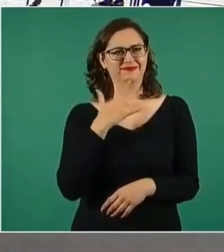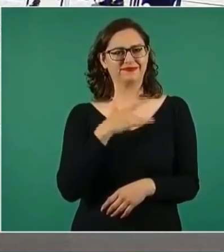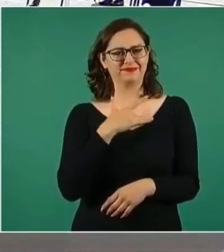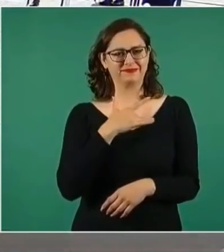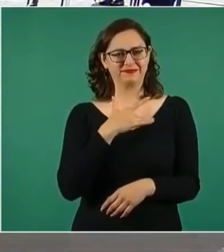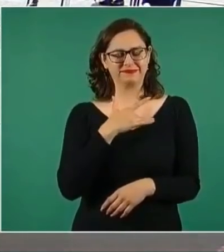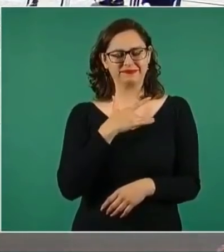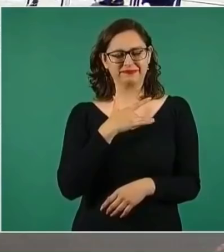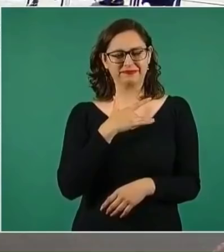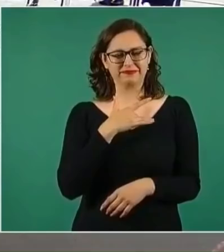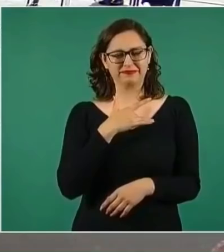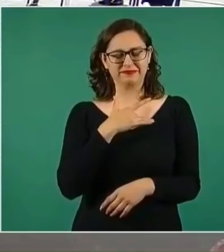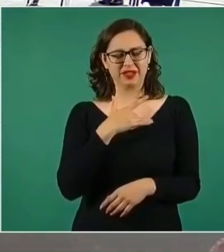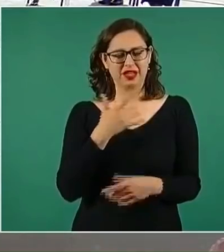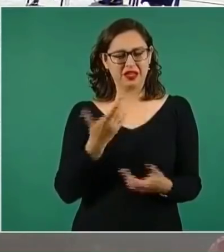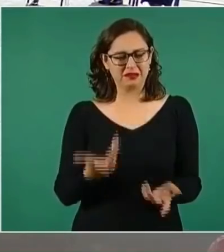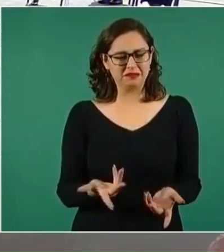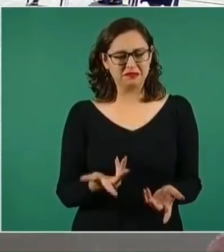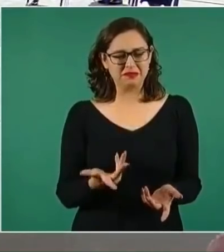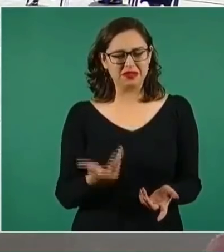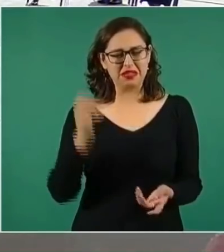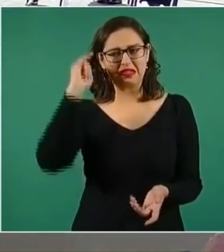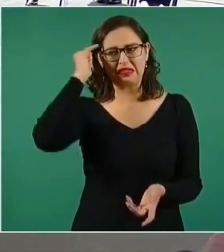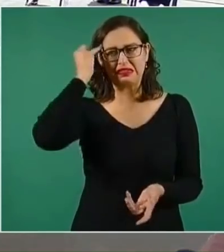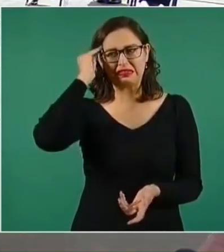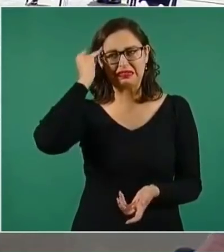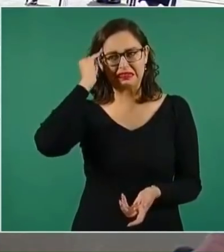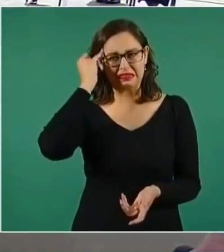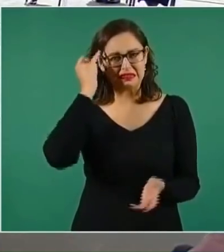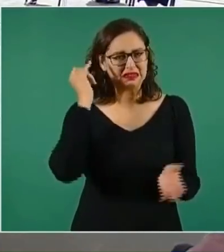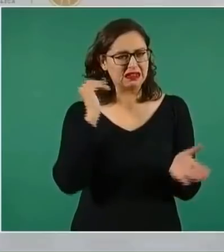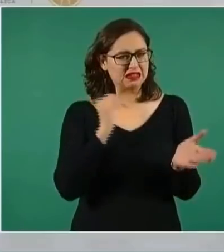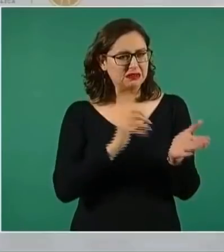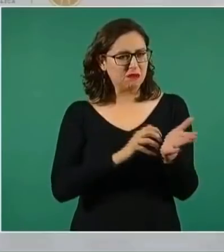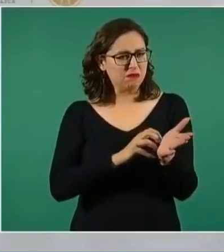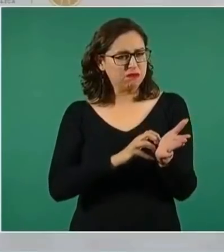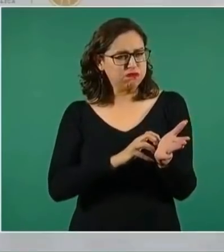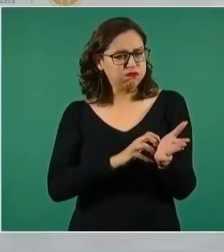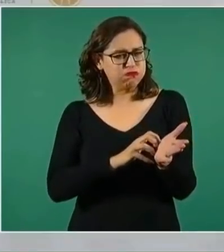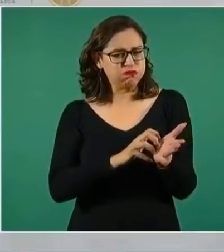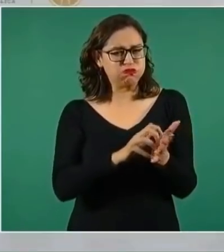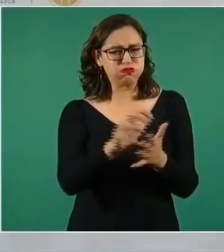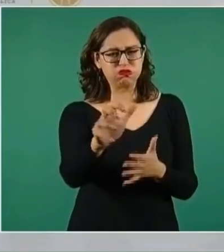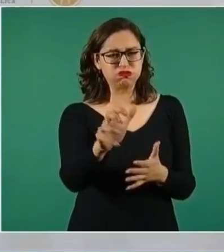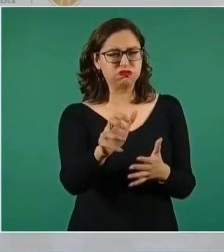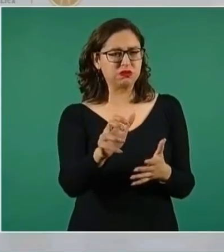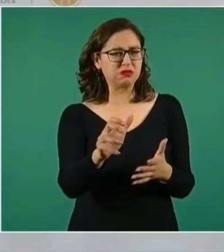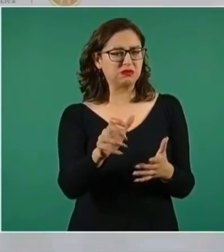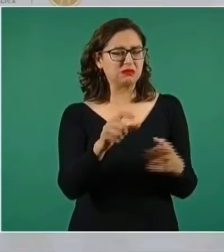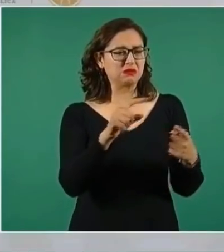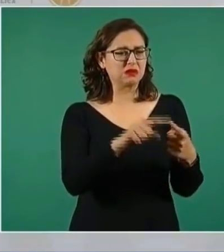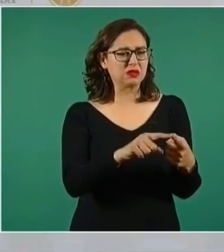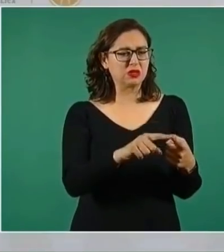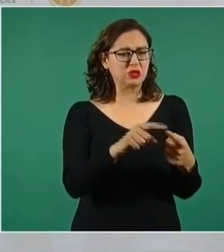las matanzas de miles de indígenas de Cholula,